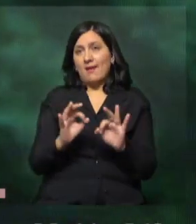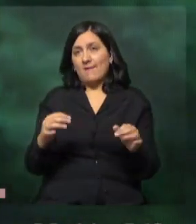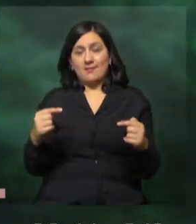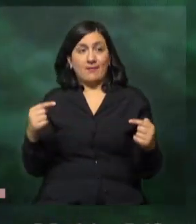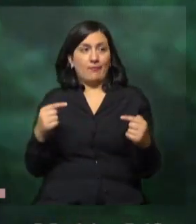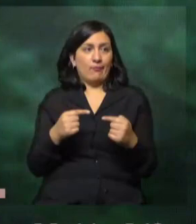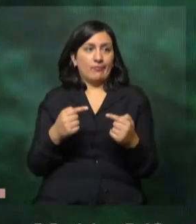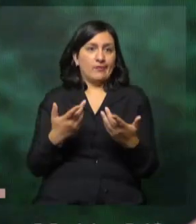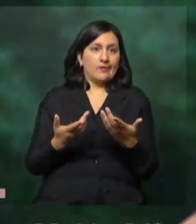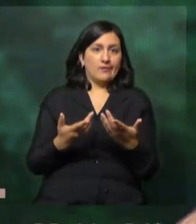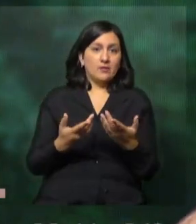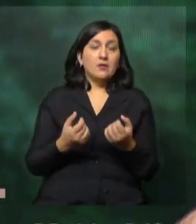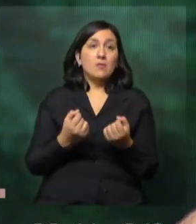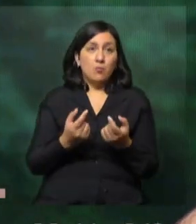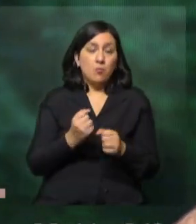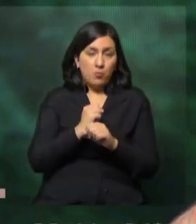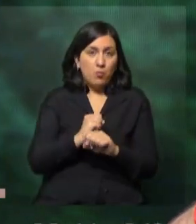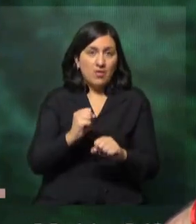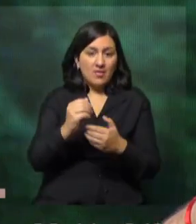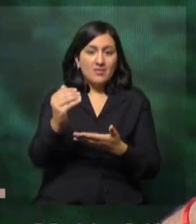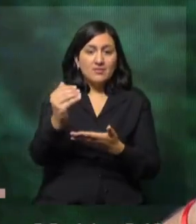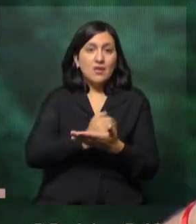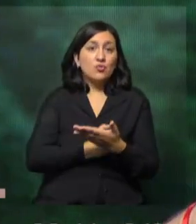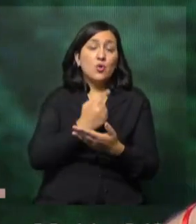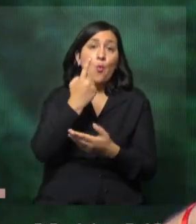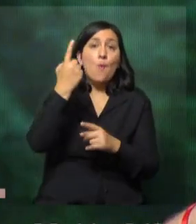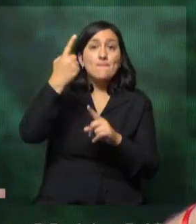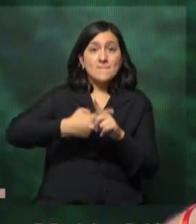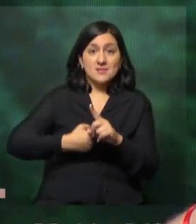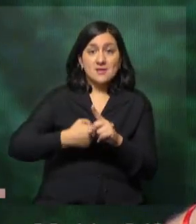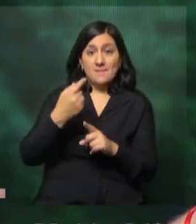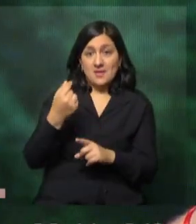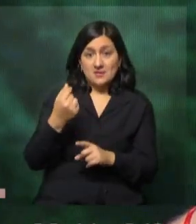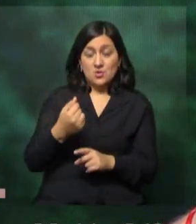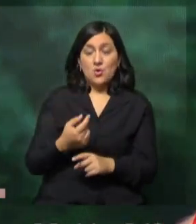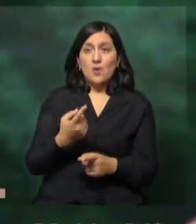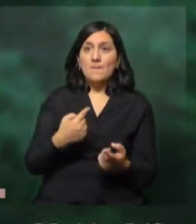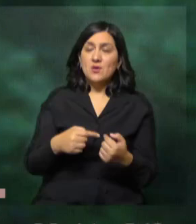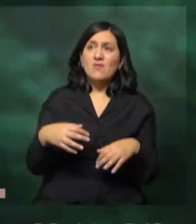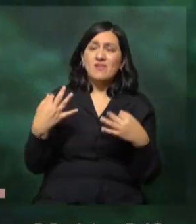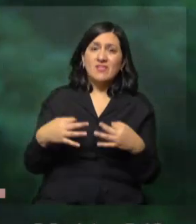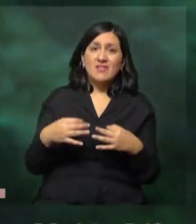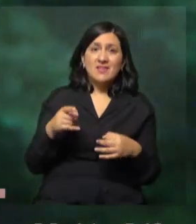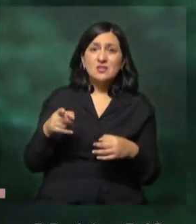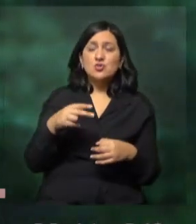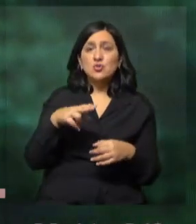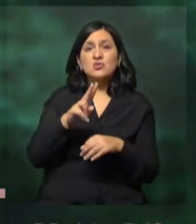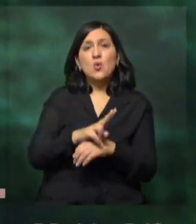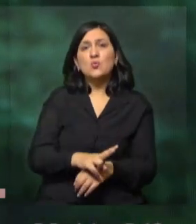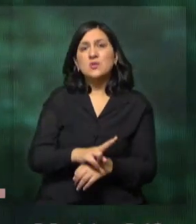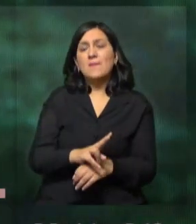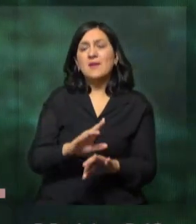que, bueno, te puedan rebajar, aunque sea un mes, la tarifa. Uh-huh. Lo que sí es verdad que eso se utiliza